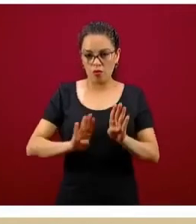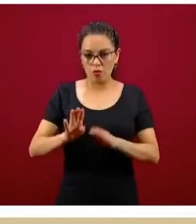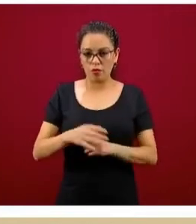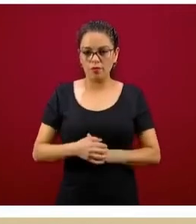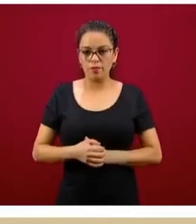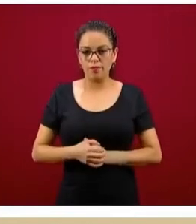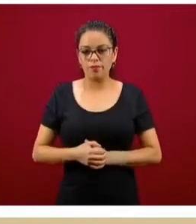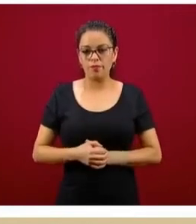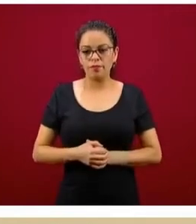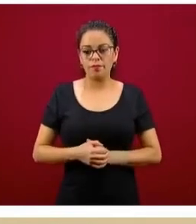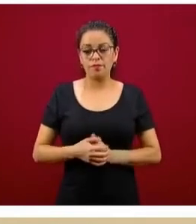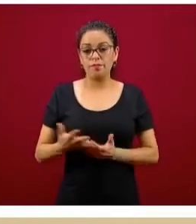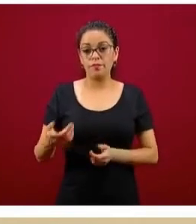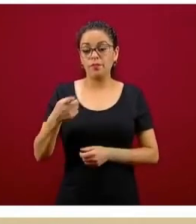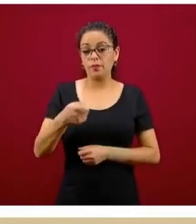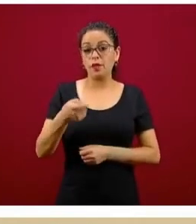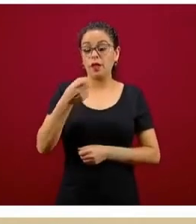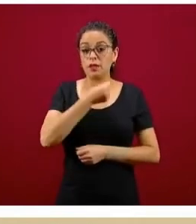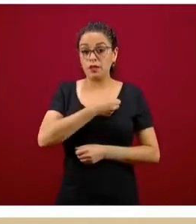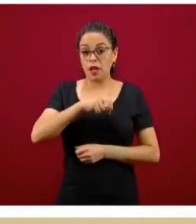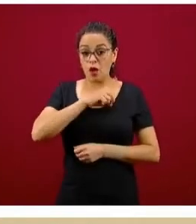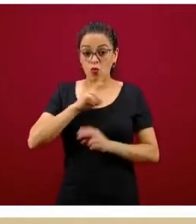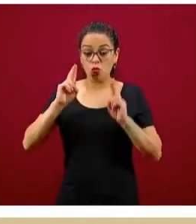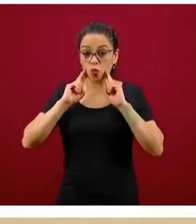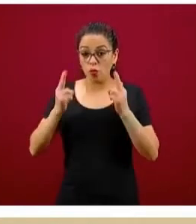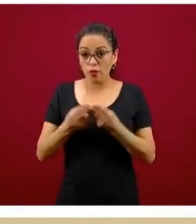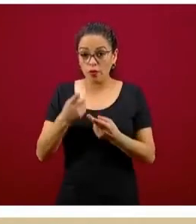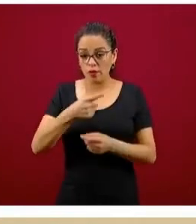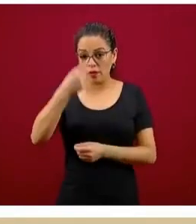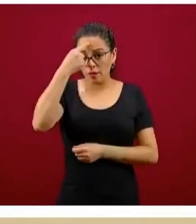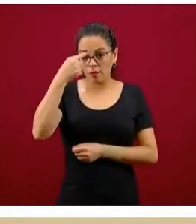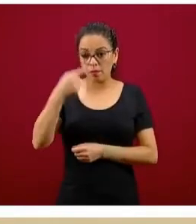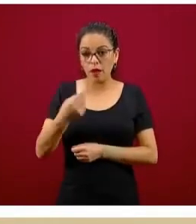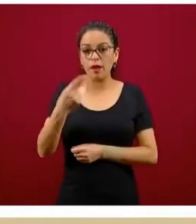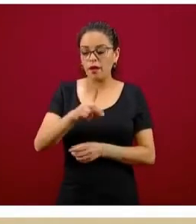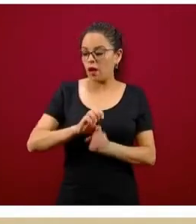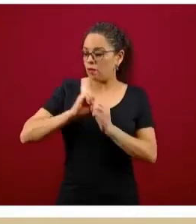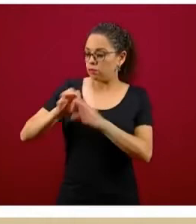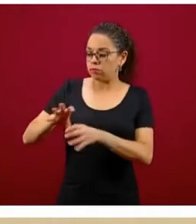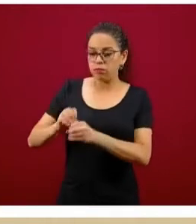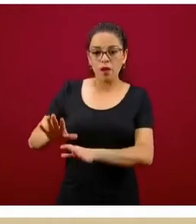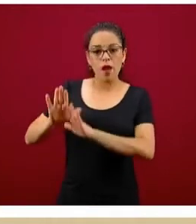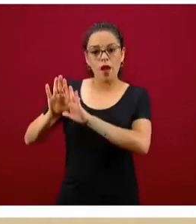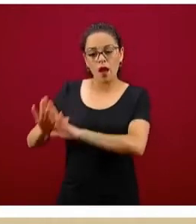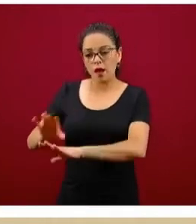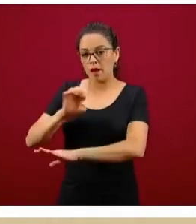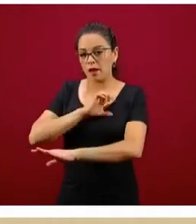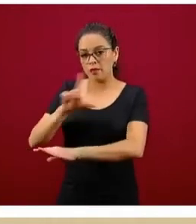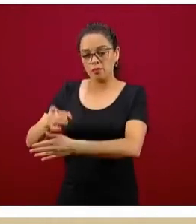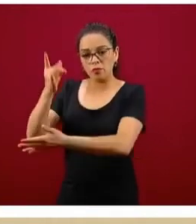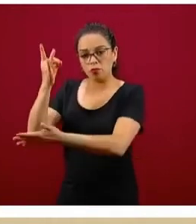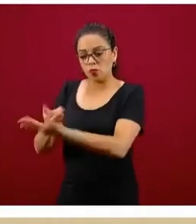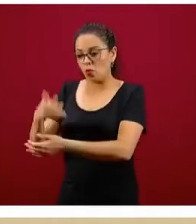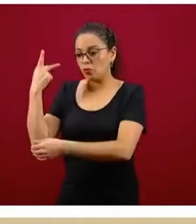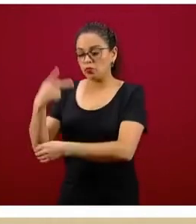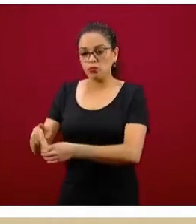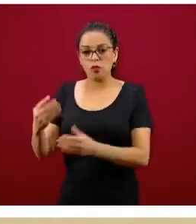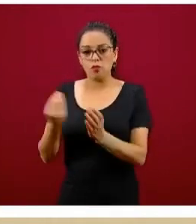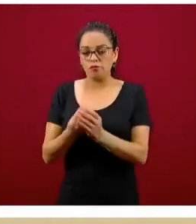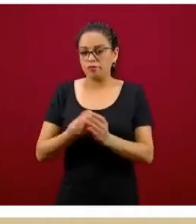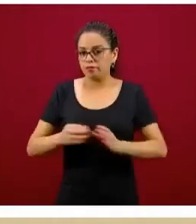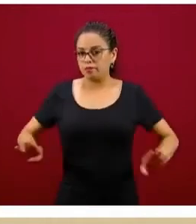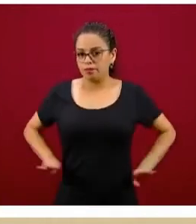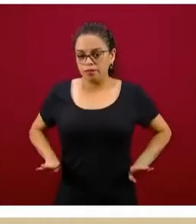las unidades de salud, excepto con el propósito de ser concentrados en el sitio específico para ello y ser